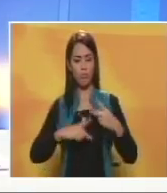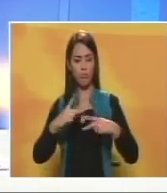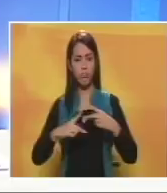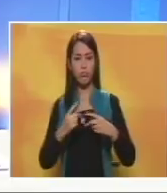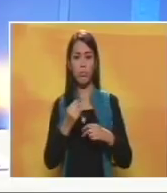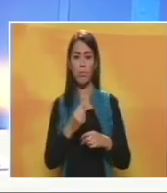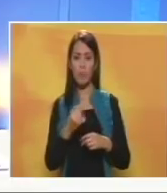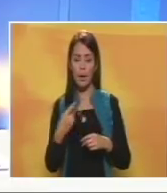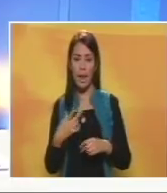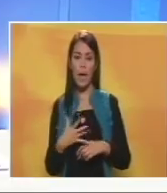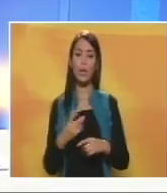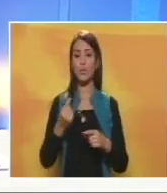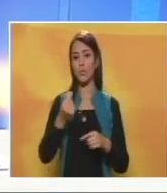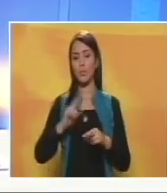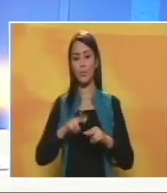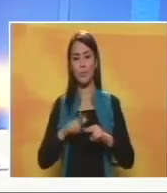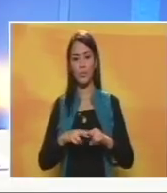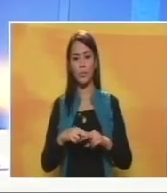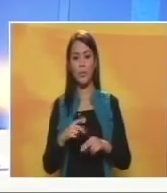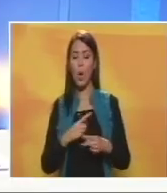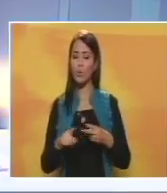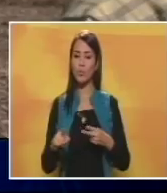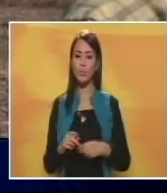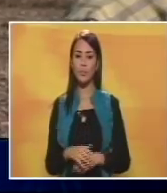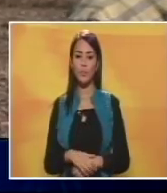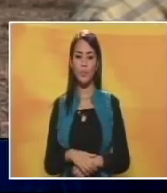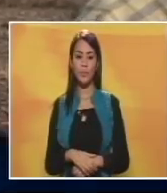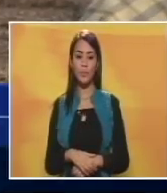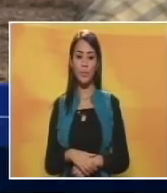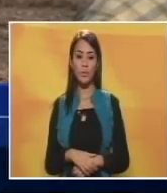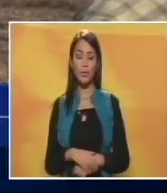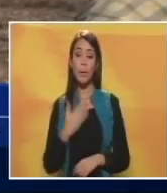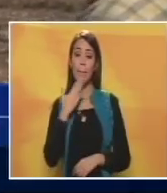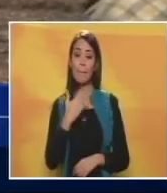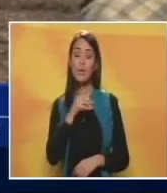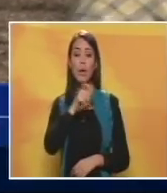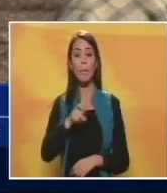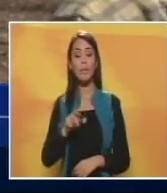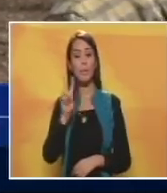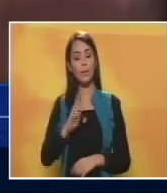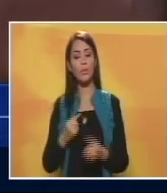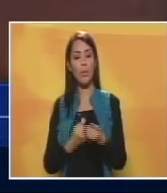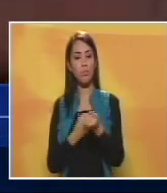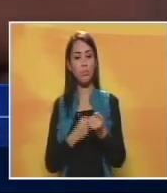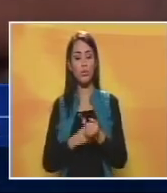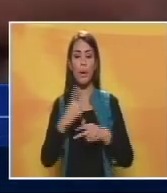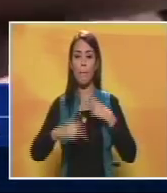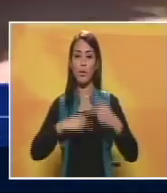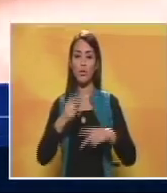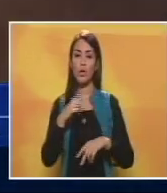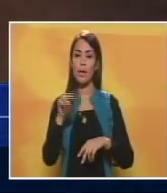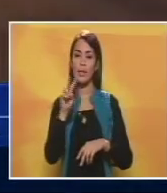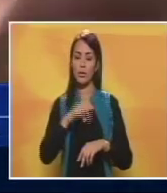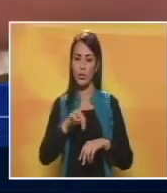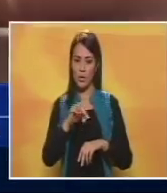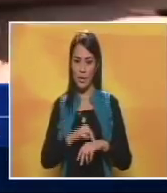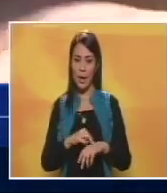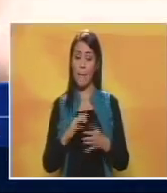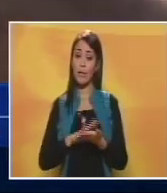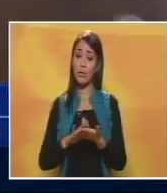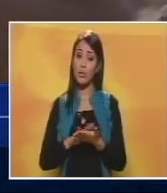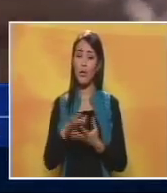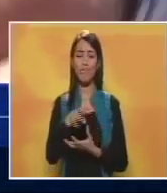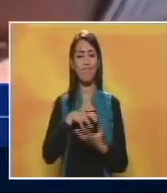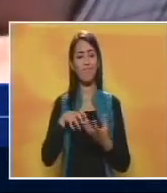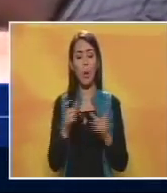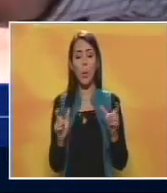granos leguminosos que demanda el país. Gaviria exhortó a los venezolanos a apoyar la producción nacional en pro de resolver los problemas